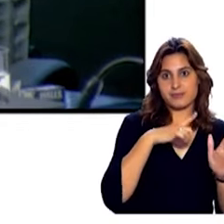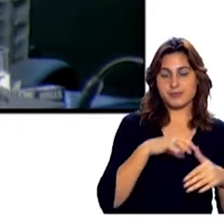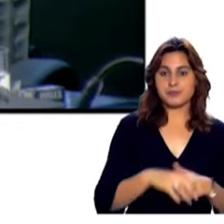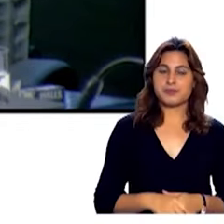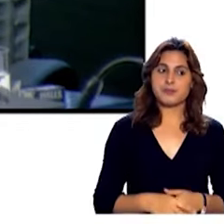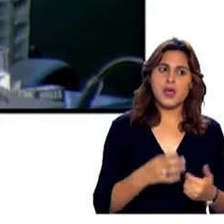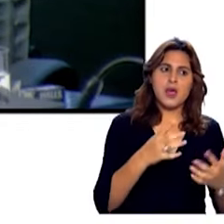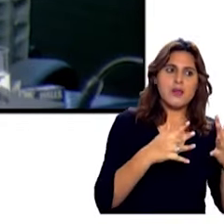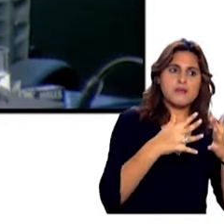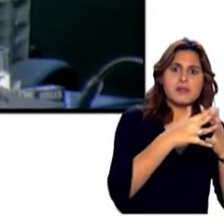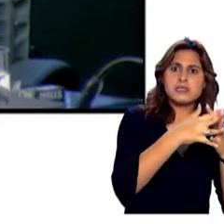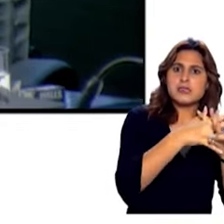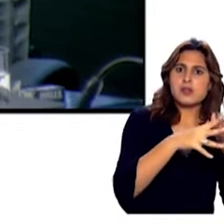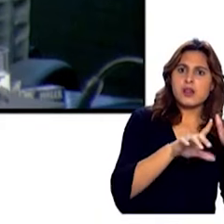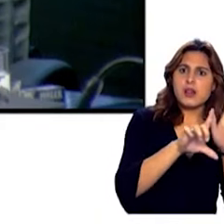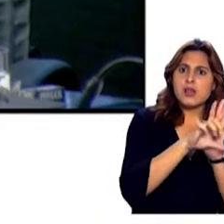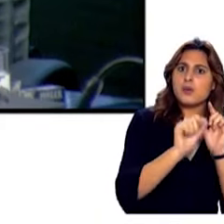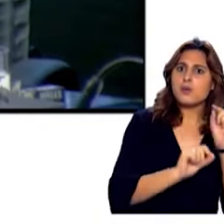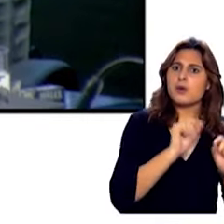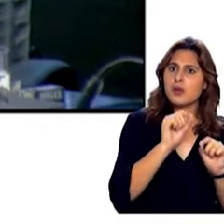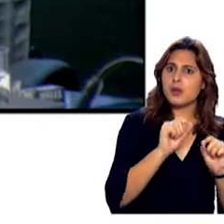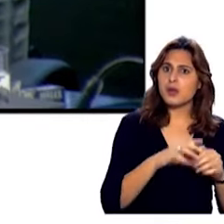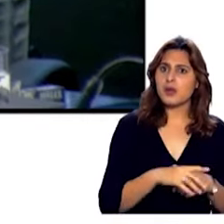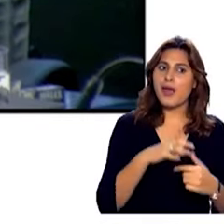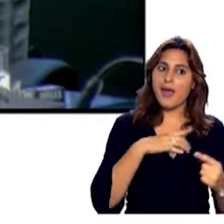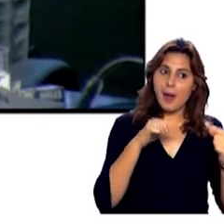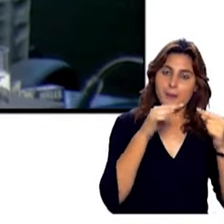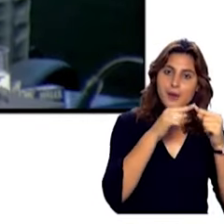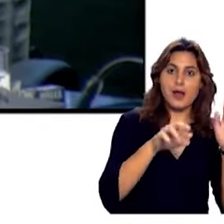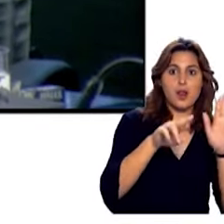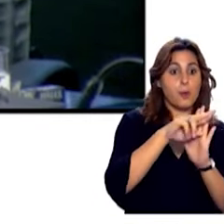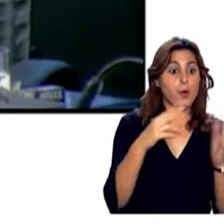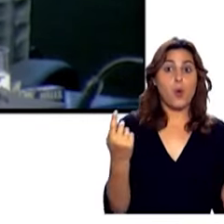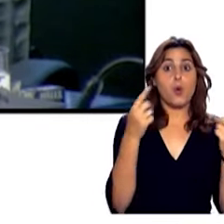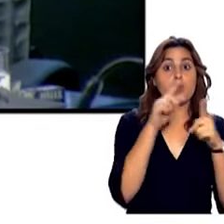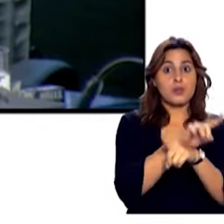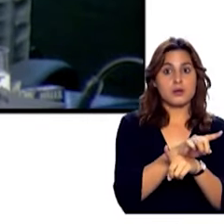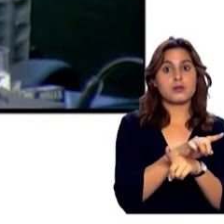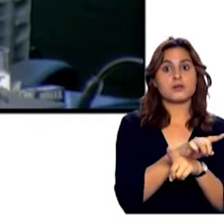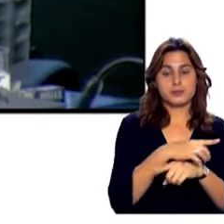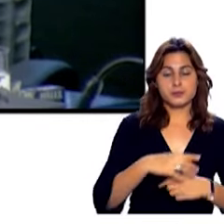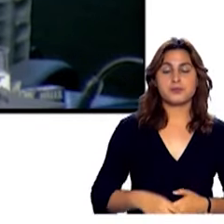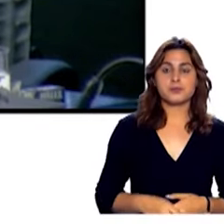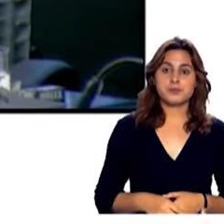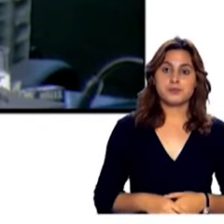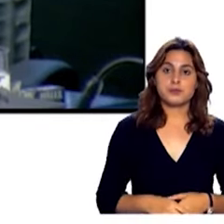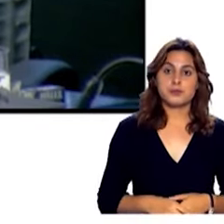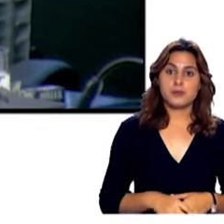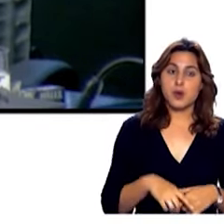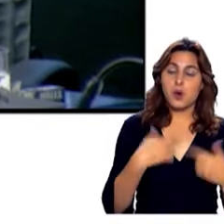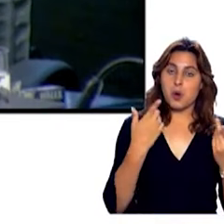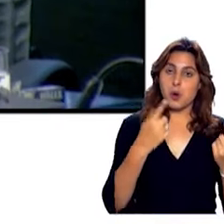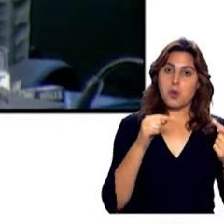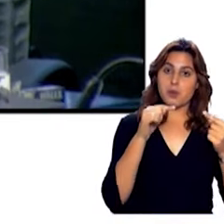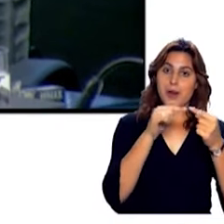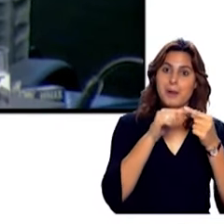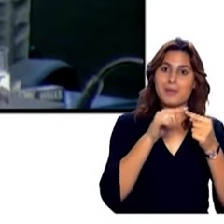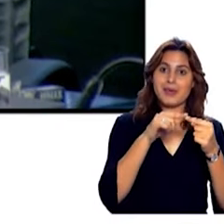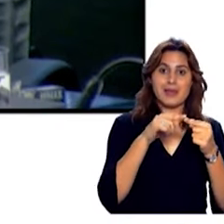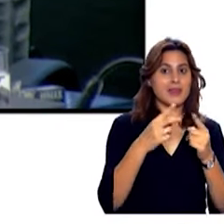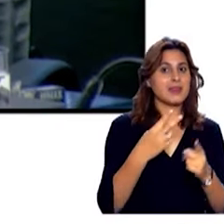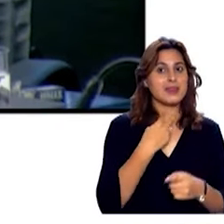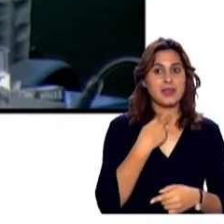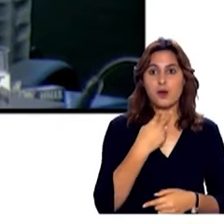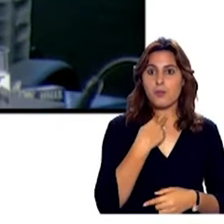aplicación normativa contraria o bien que ha habido una aplicación indebida o inclusia a los CR